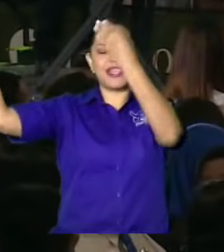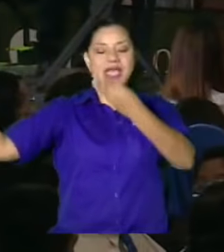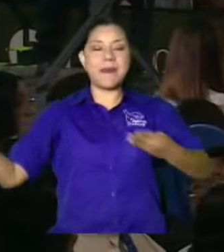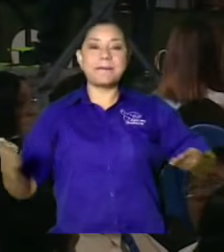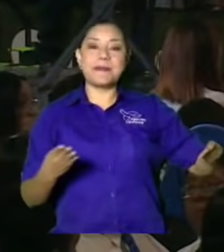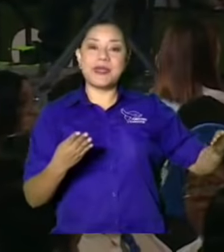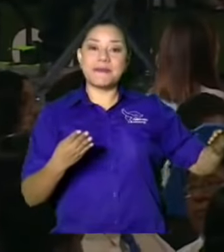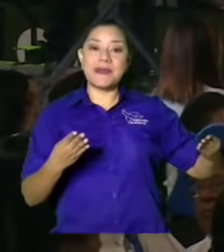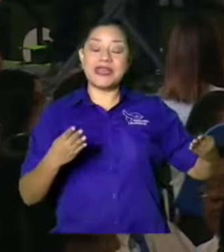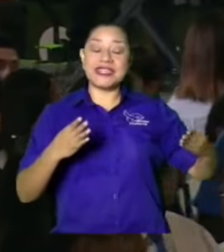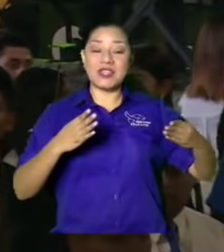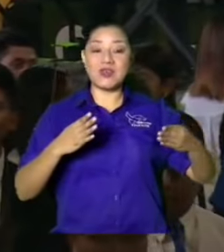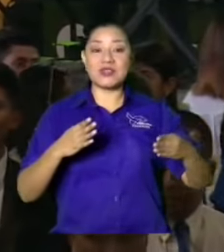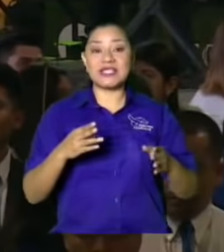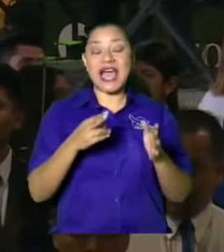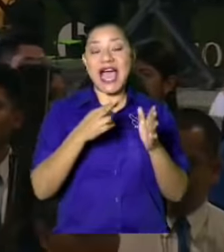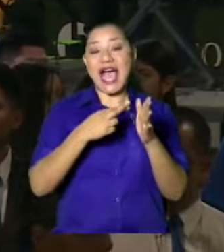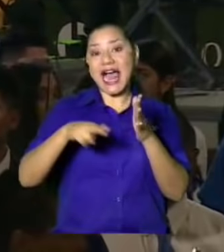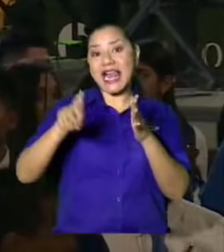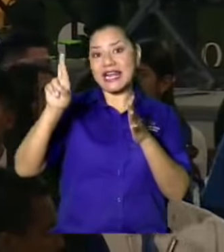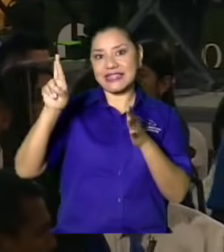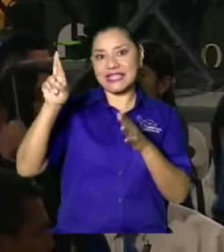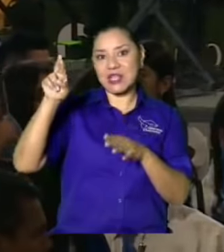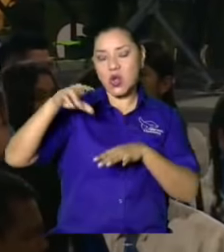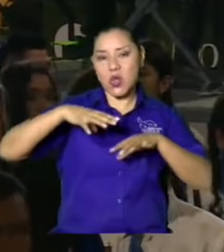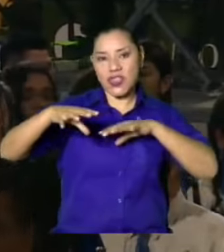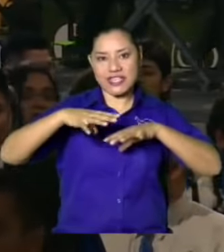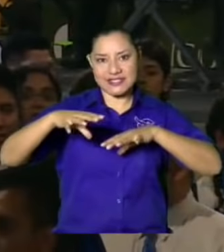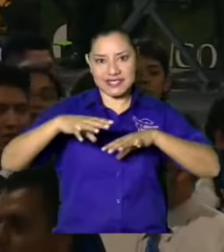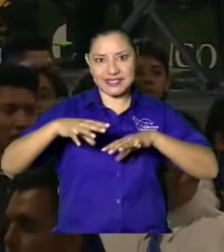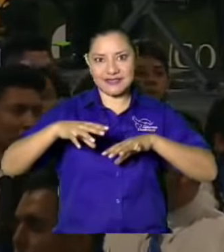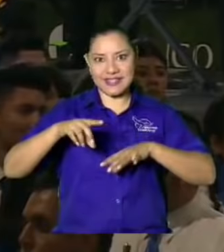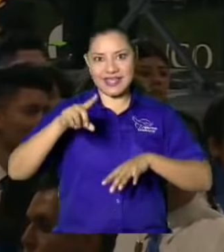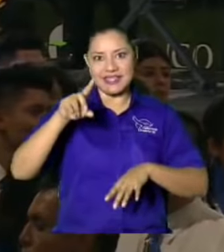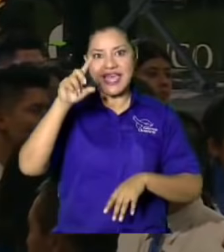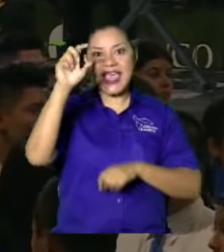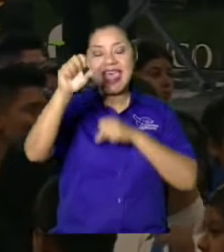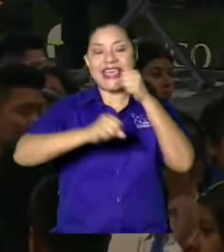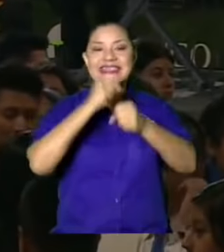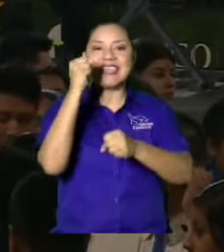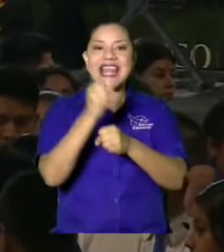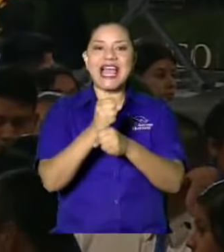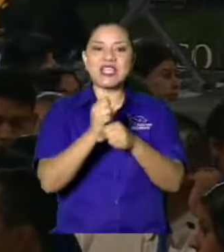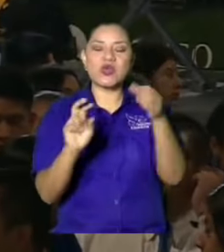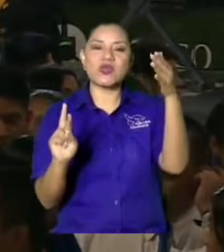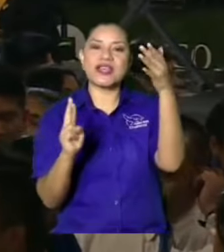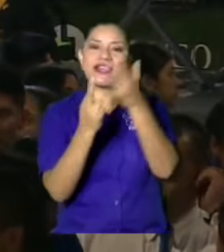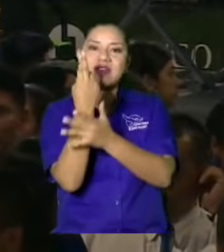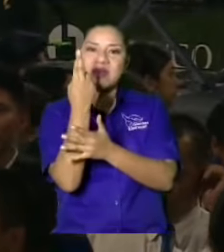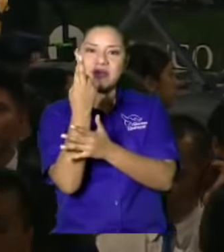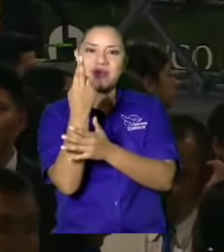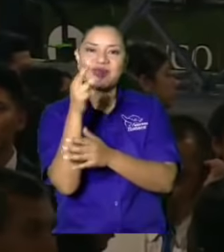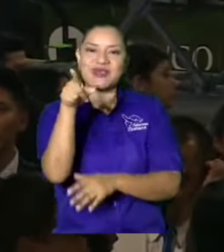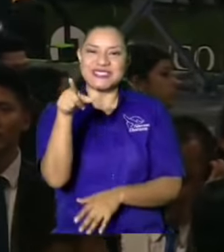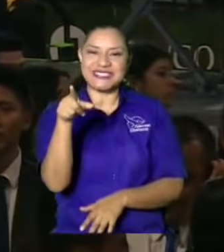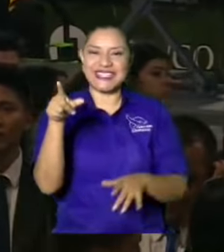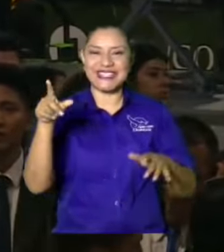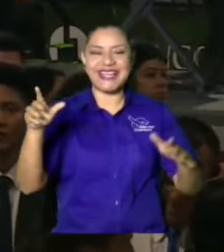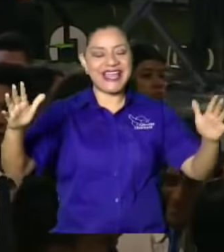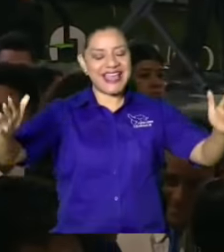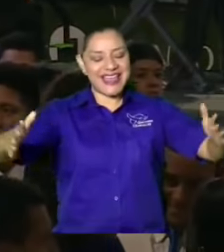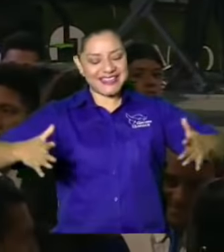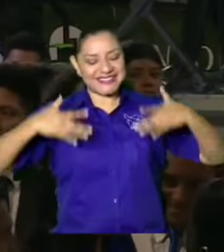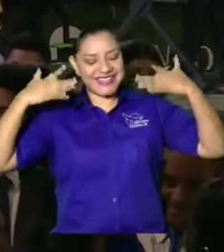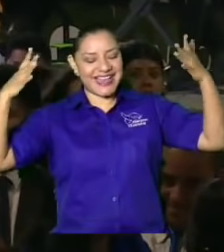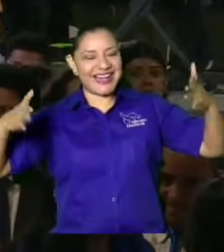al Retiro Internacional Año del Renuevo. Aleluya. ¿Cuántos dan gloria a Dios esta mañana? ¿Cuántos dan gloria a